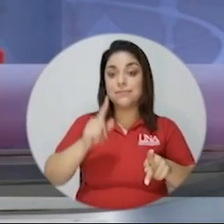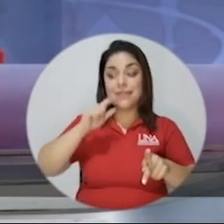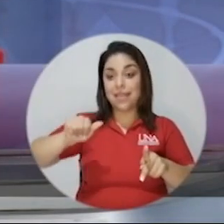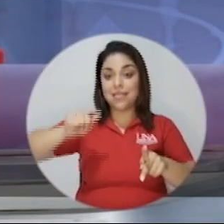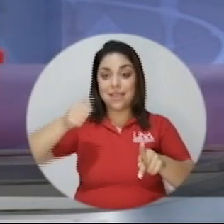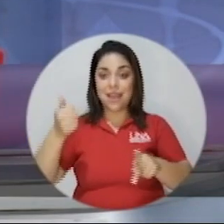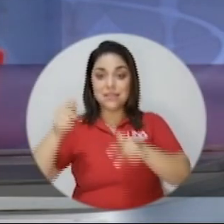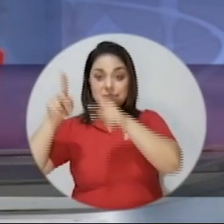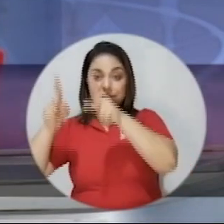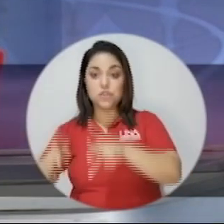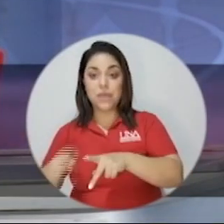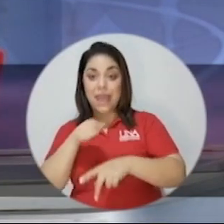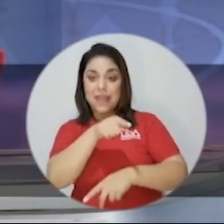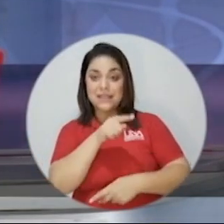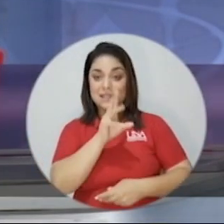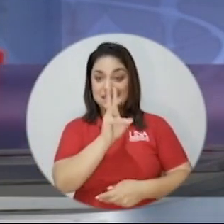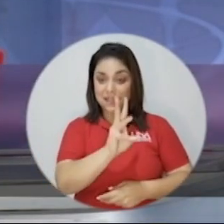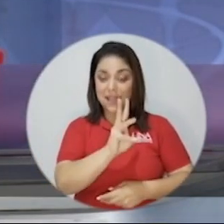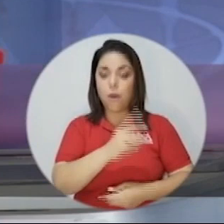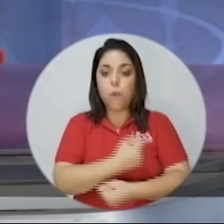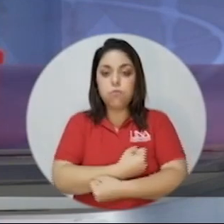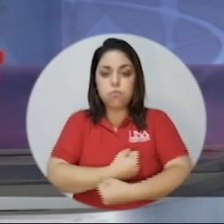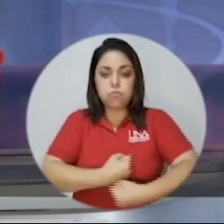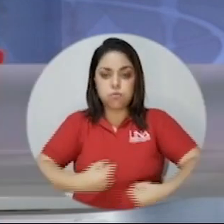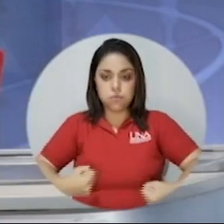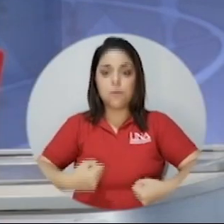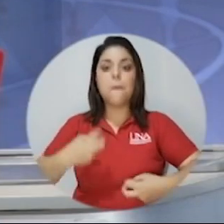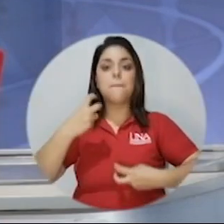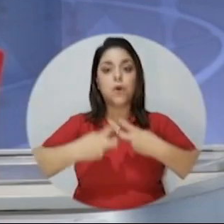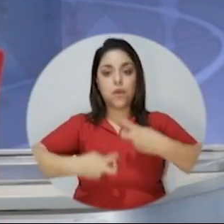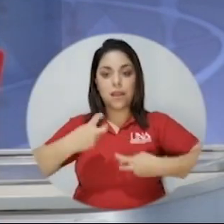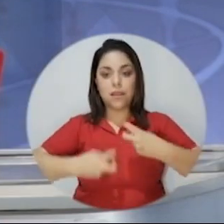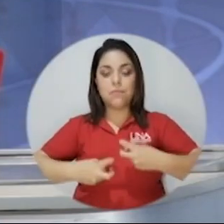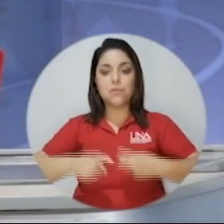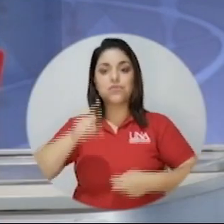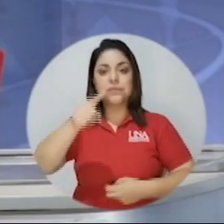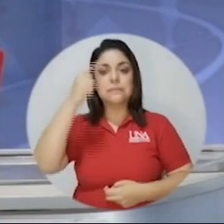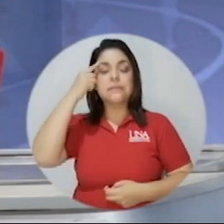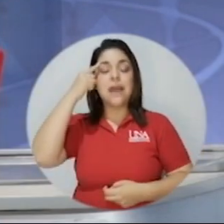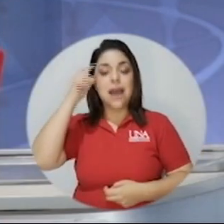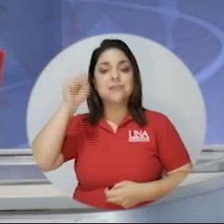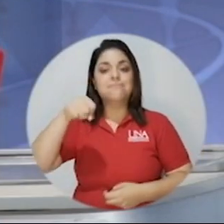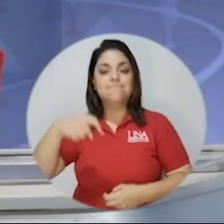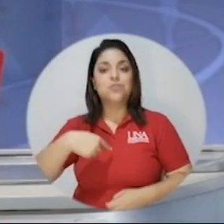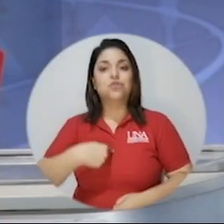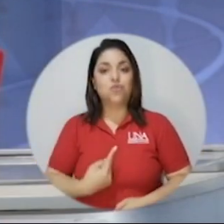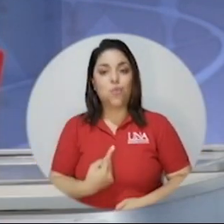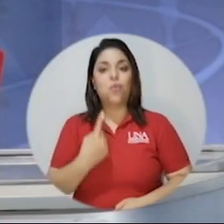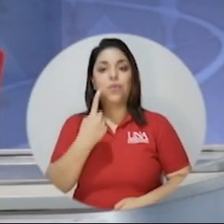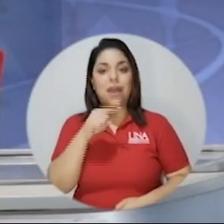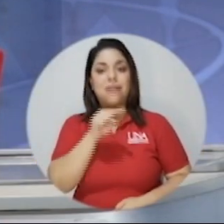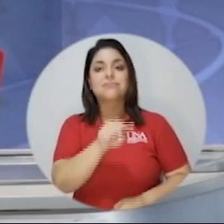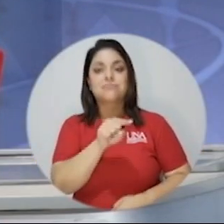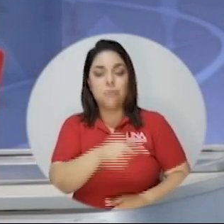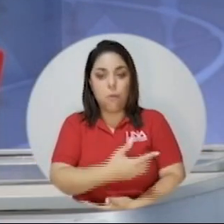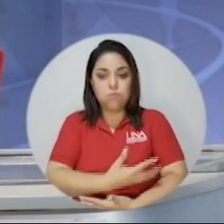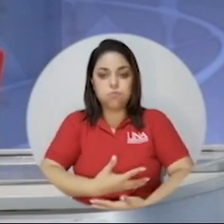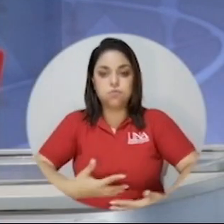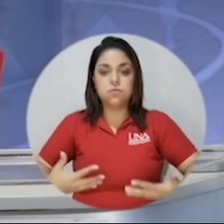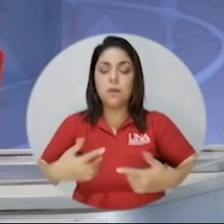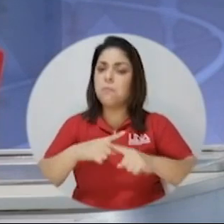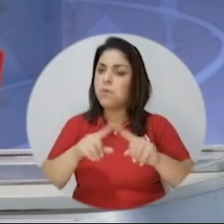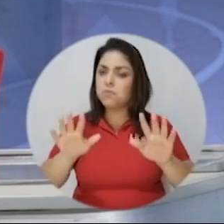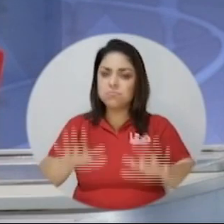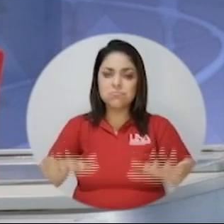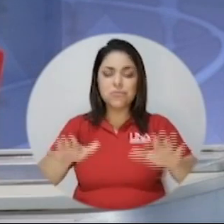problemas de obesidad y sobrepeso? Bueno, probablemente usted dice, ay, sí, yo soy una de esas, pero no hay